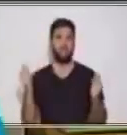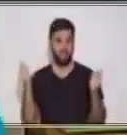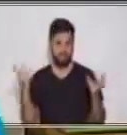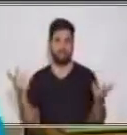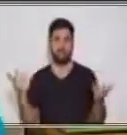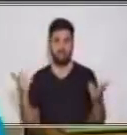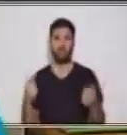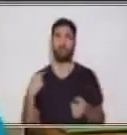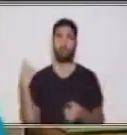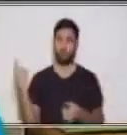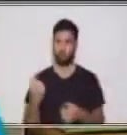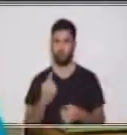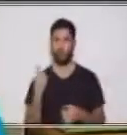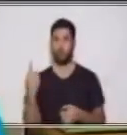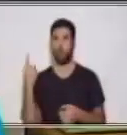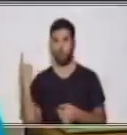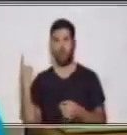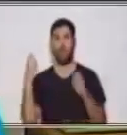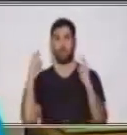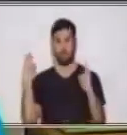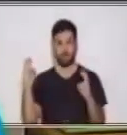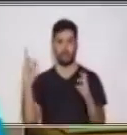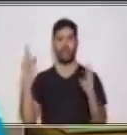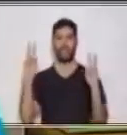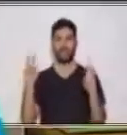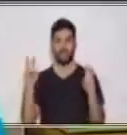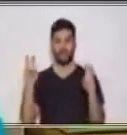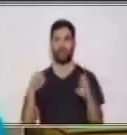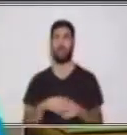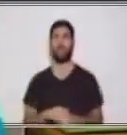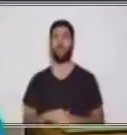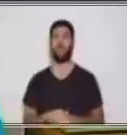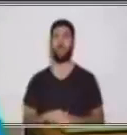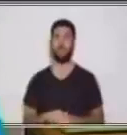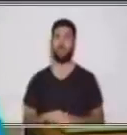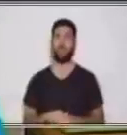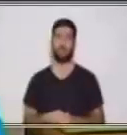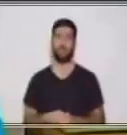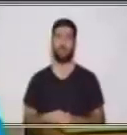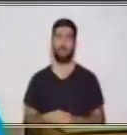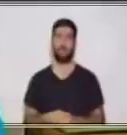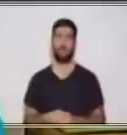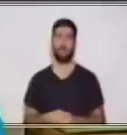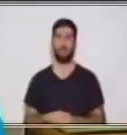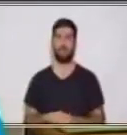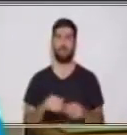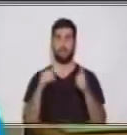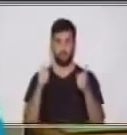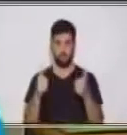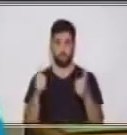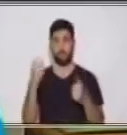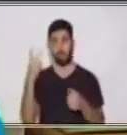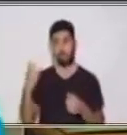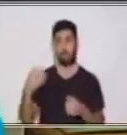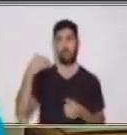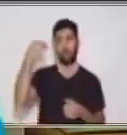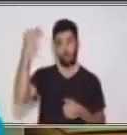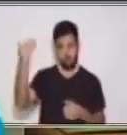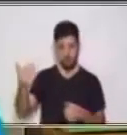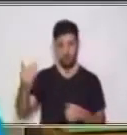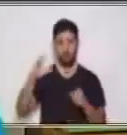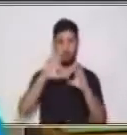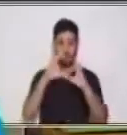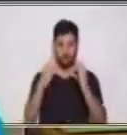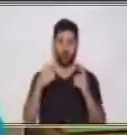todo lo que corresponde a los ángulos internos de un triángulo en las proyecciones. En próximos programas ampliaremos